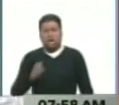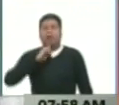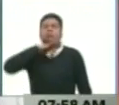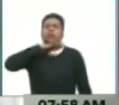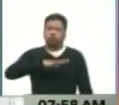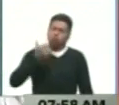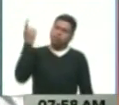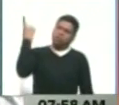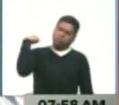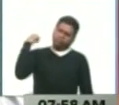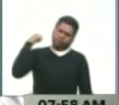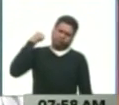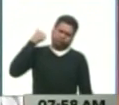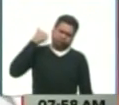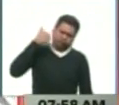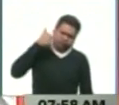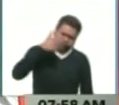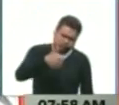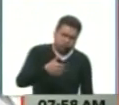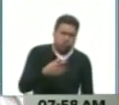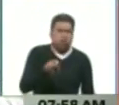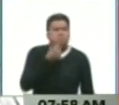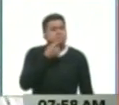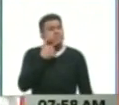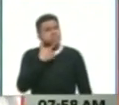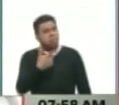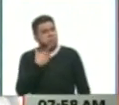y tiene un contenido estético. Ese contenido